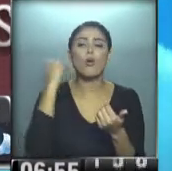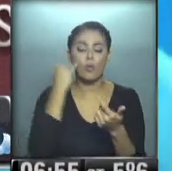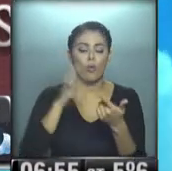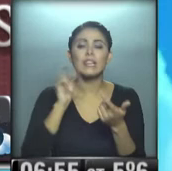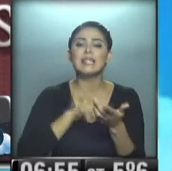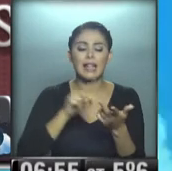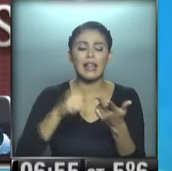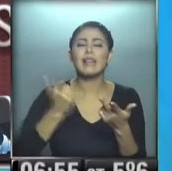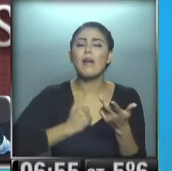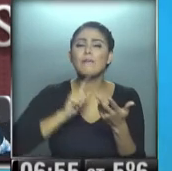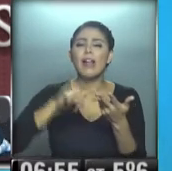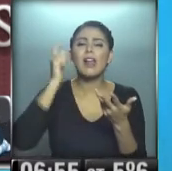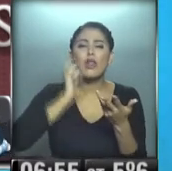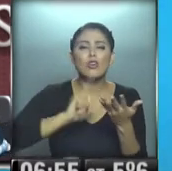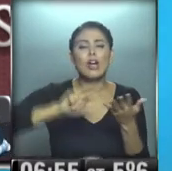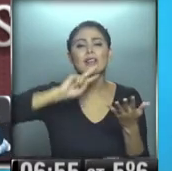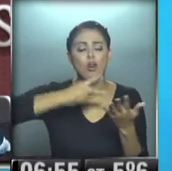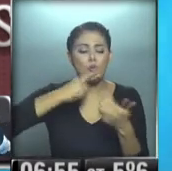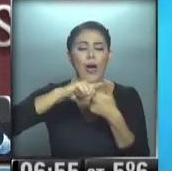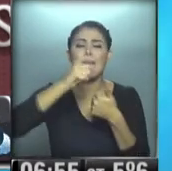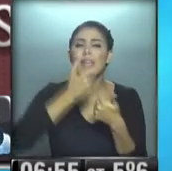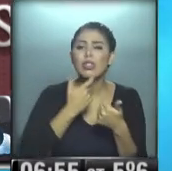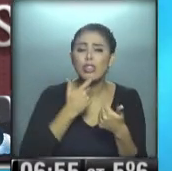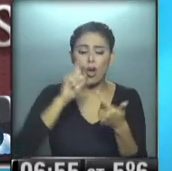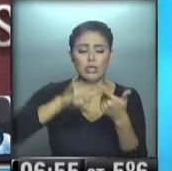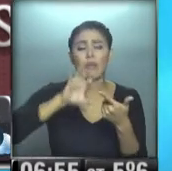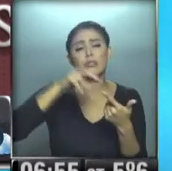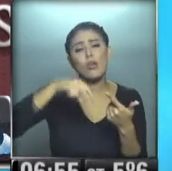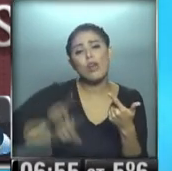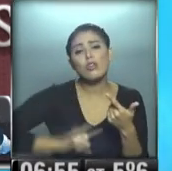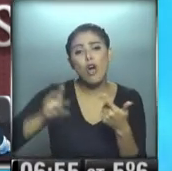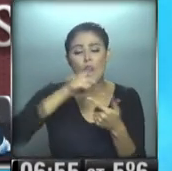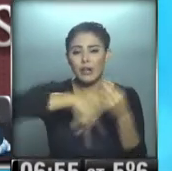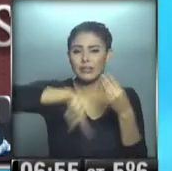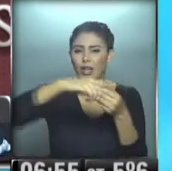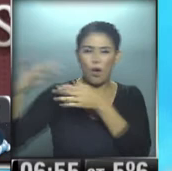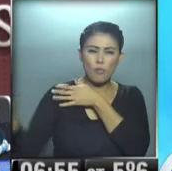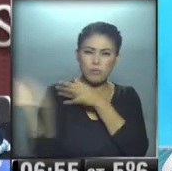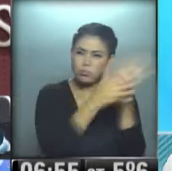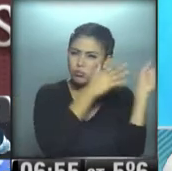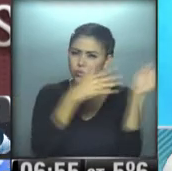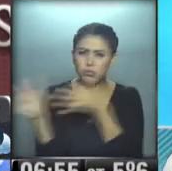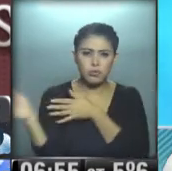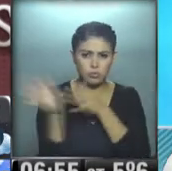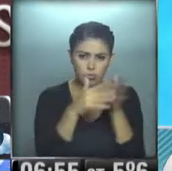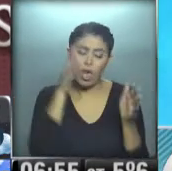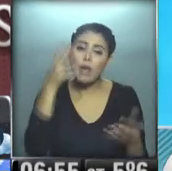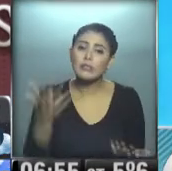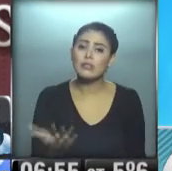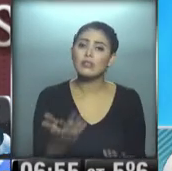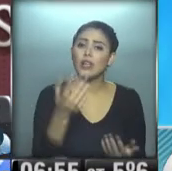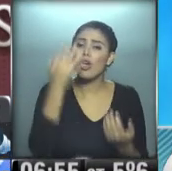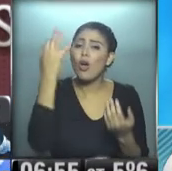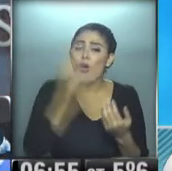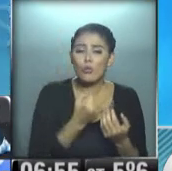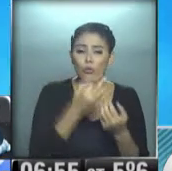Salta, Catamarca, La Rioja, San Juan, Mendoza, norte de Neuquén, vientos intensos para hoy. Es que están muy